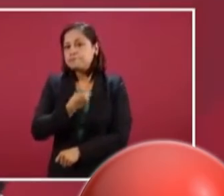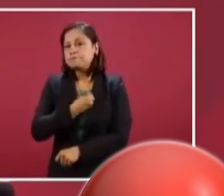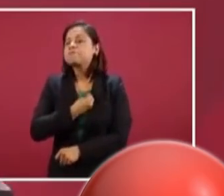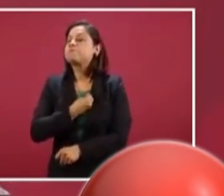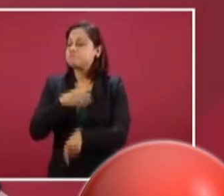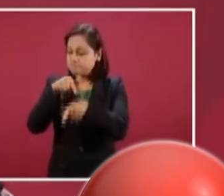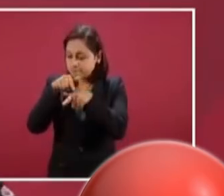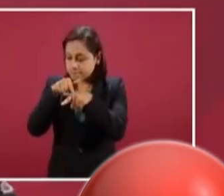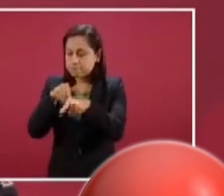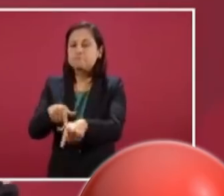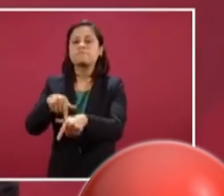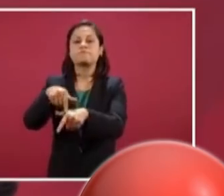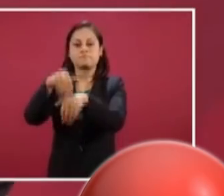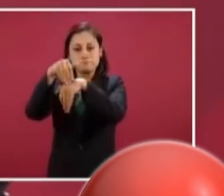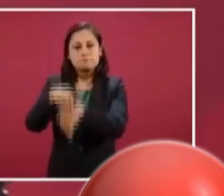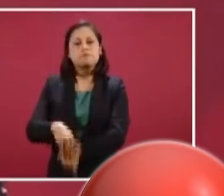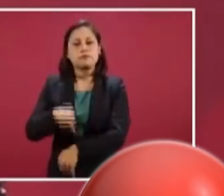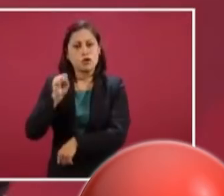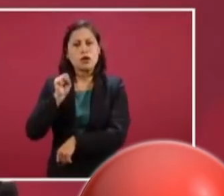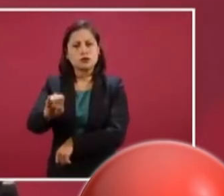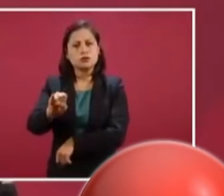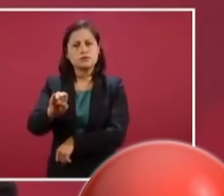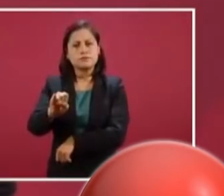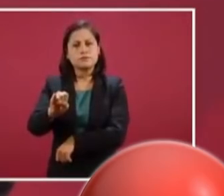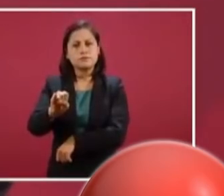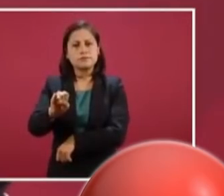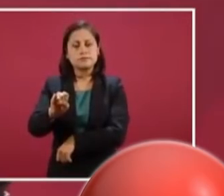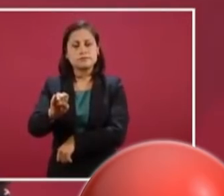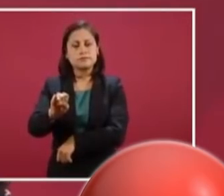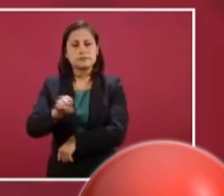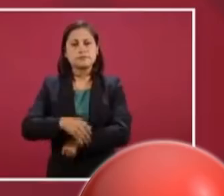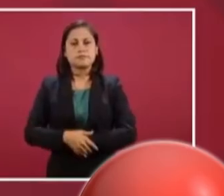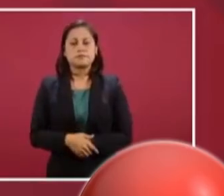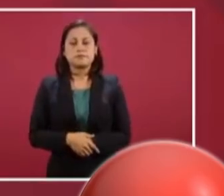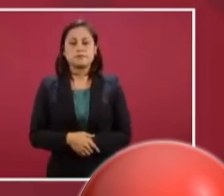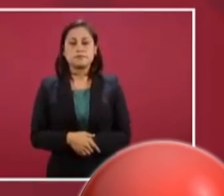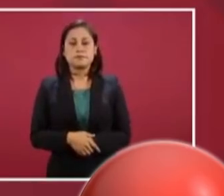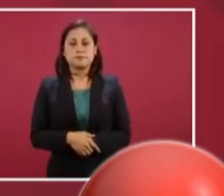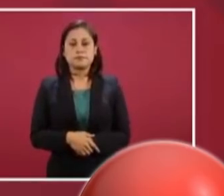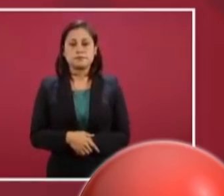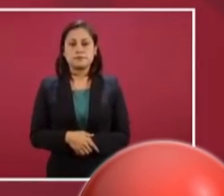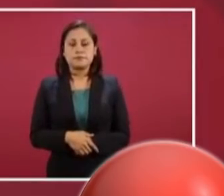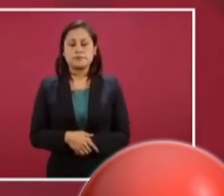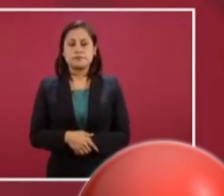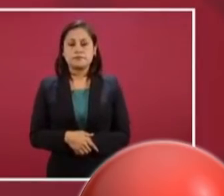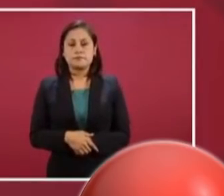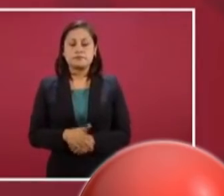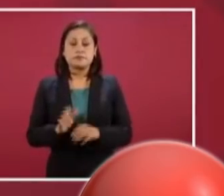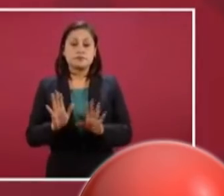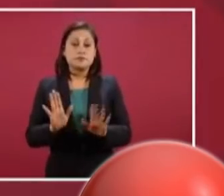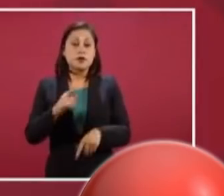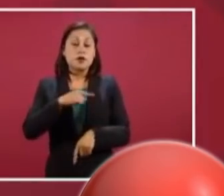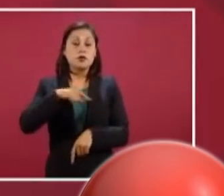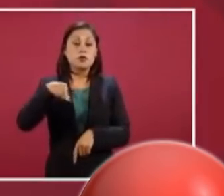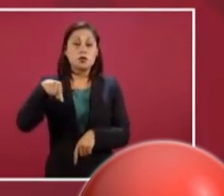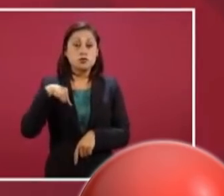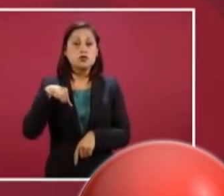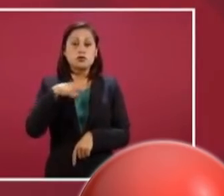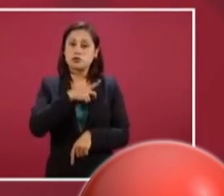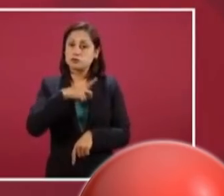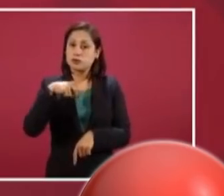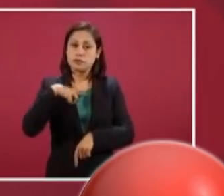aunque se hayan firmado en gobiernos anteriores. Nosotros tenemos que